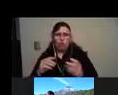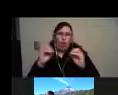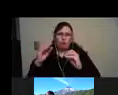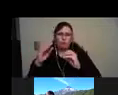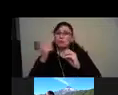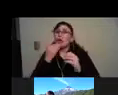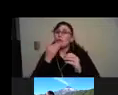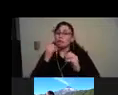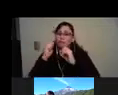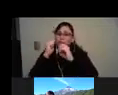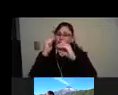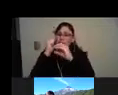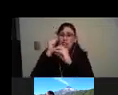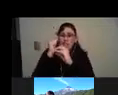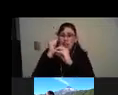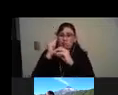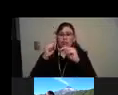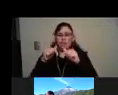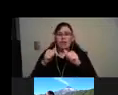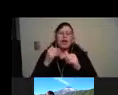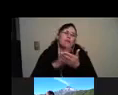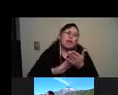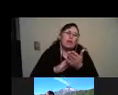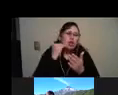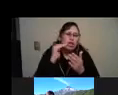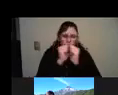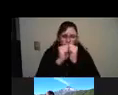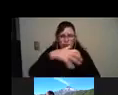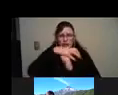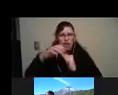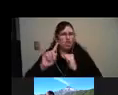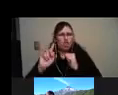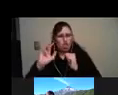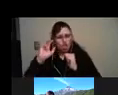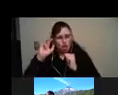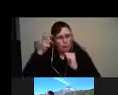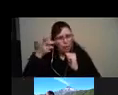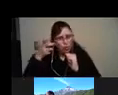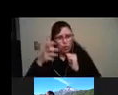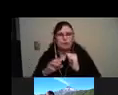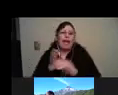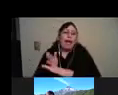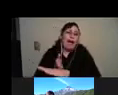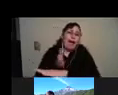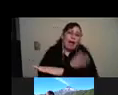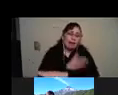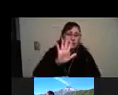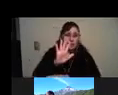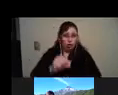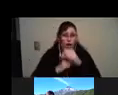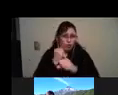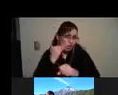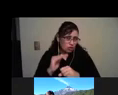¿cierto?, en un niño que tenga un cerebro inmaduro, que se habla antes de los 5 años, estamos hablando